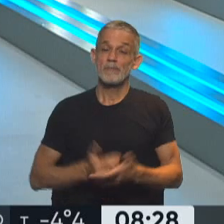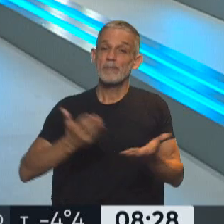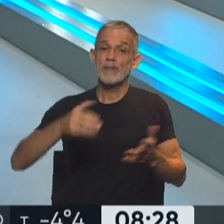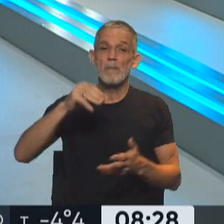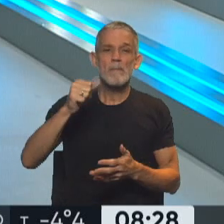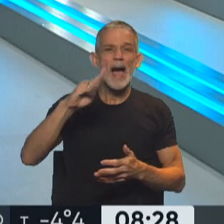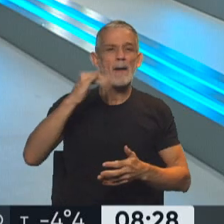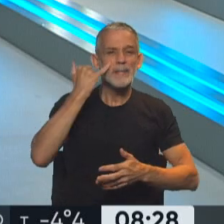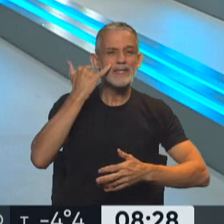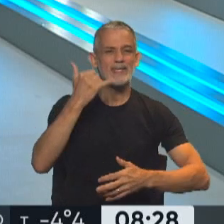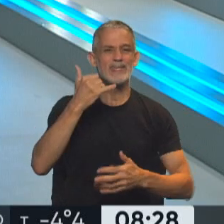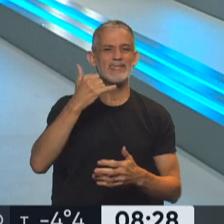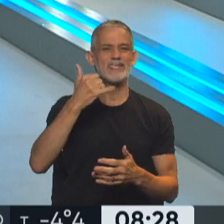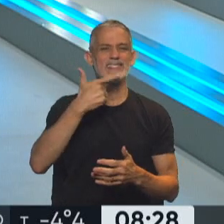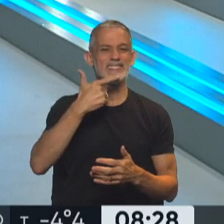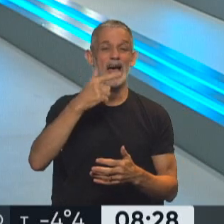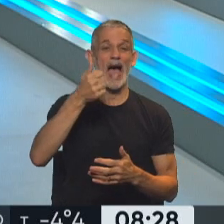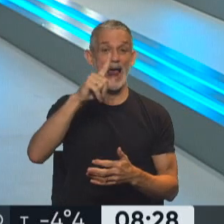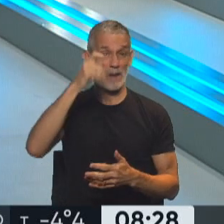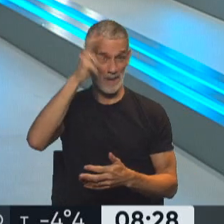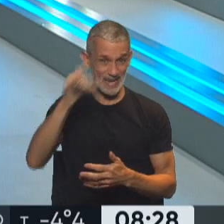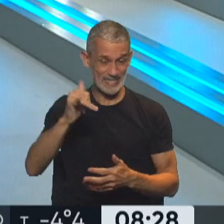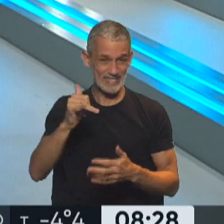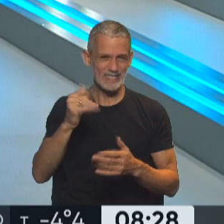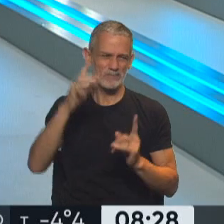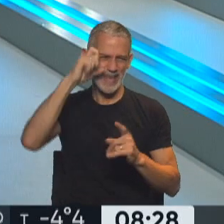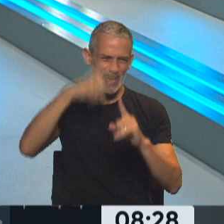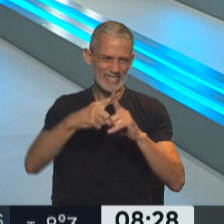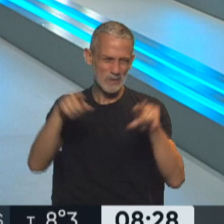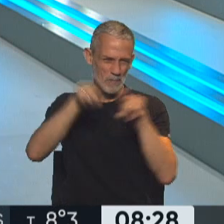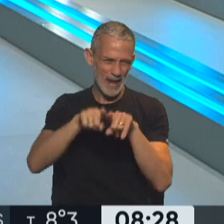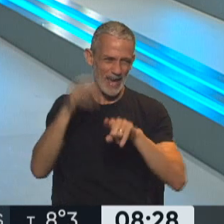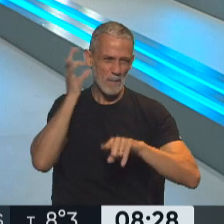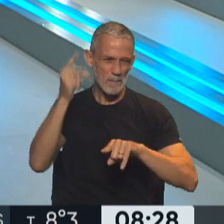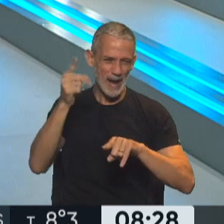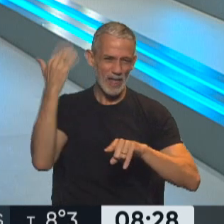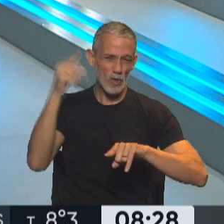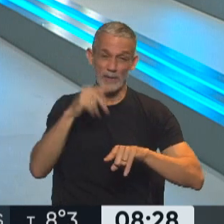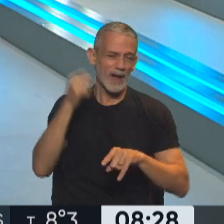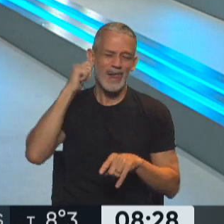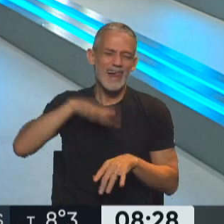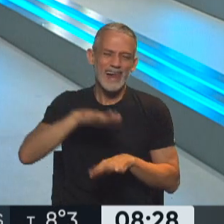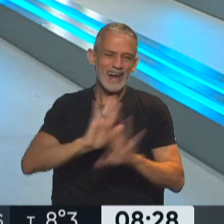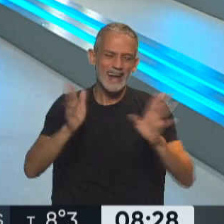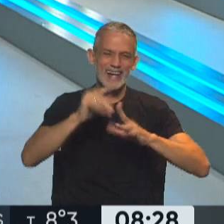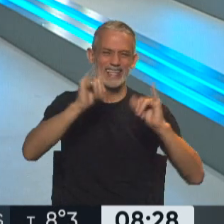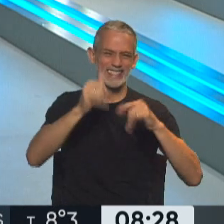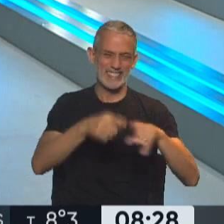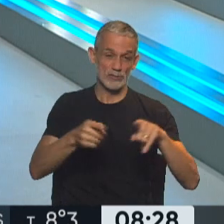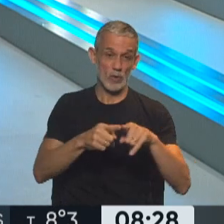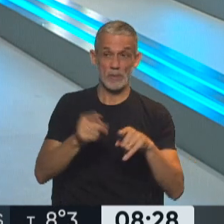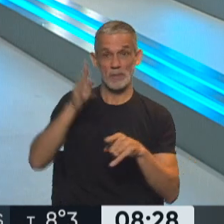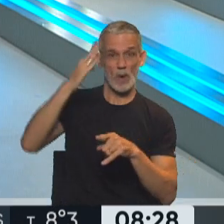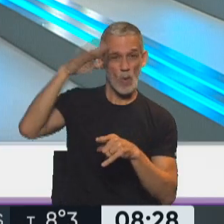Mavis Álvarez, la joven cubana que fue pareja de Diego Armando Maradona cuando era apenas una niña durante la estadía de Maradona